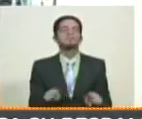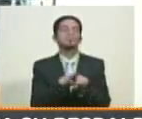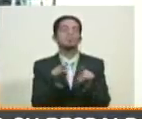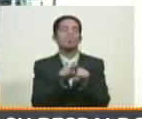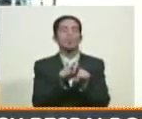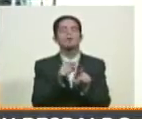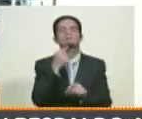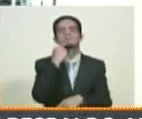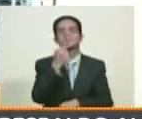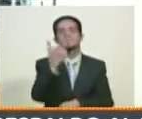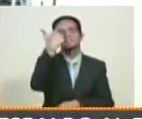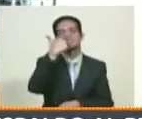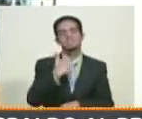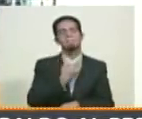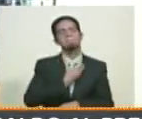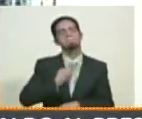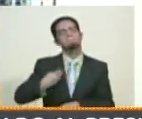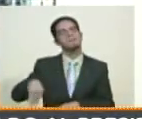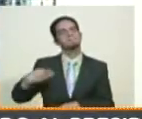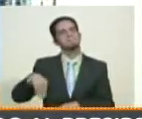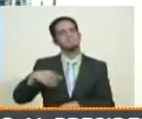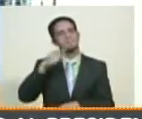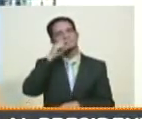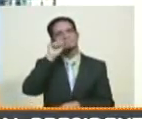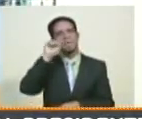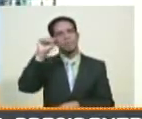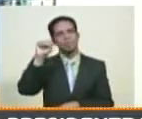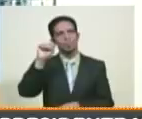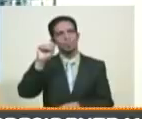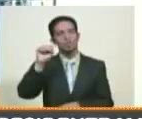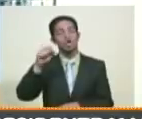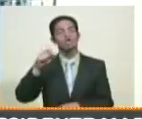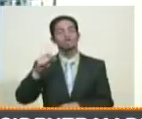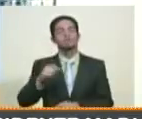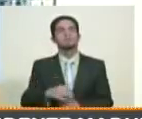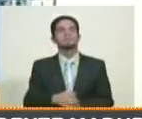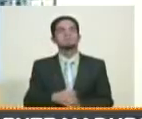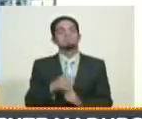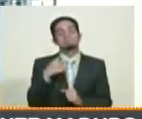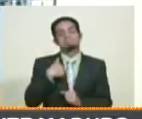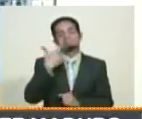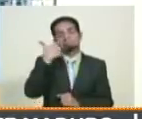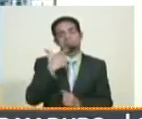la República, jefe de Estado Nicolás Maduro, testigo de excepción de un hecho